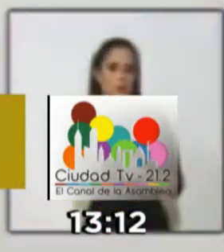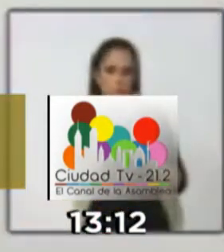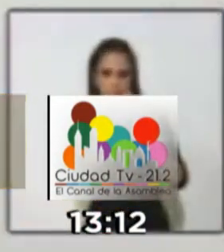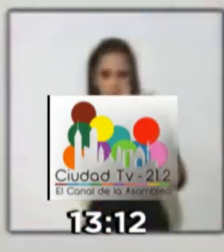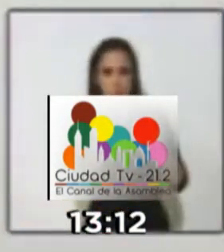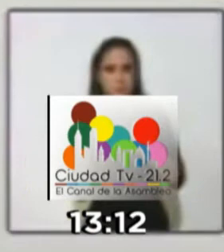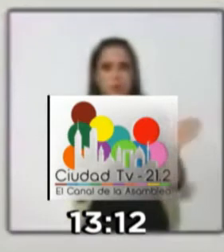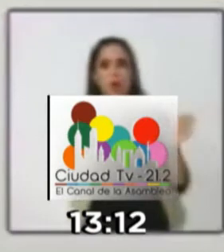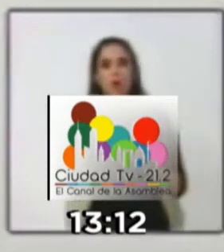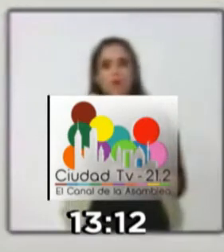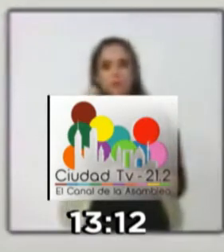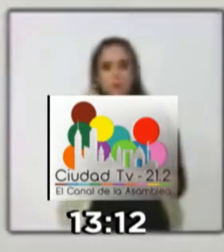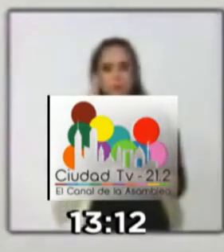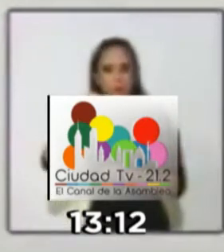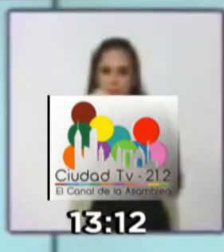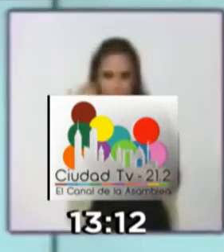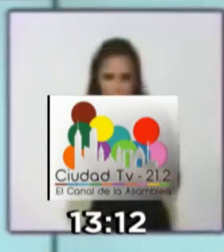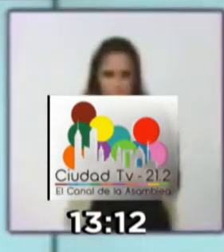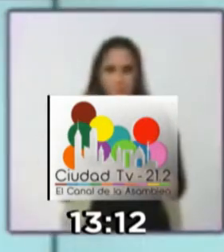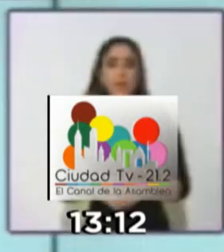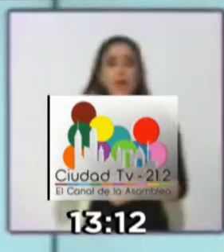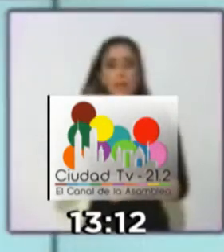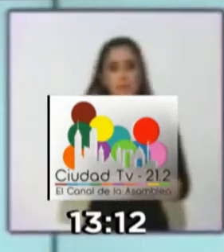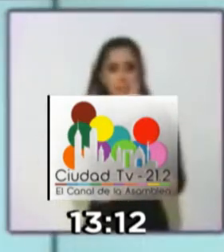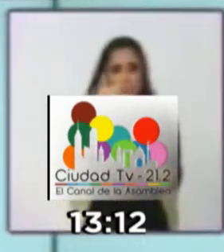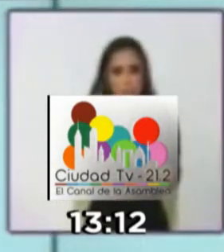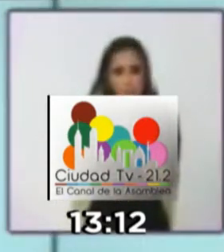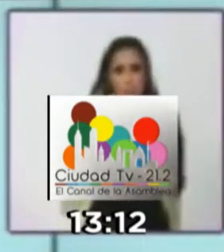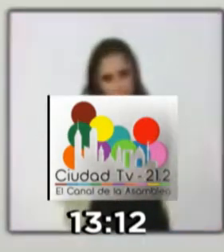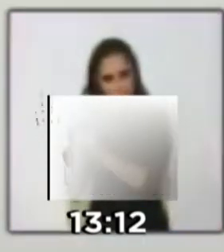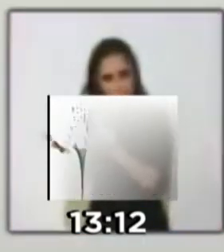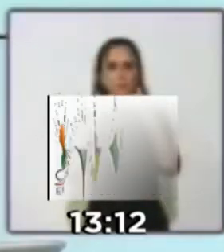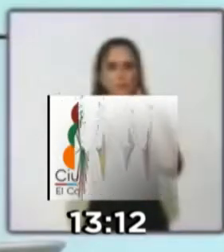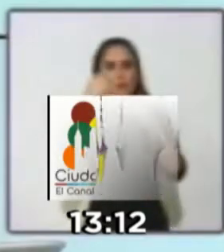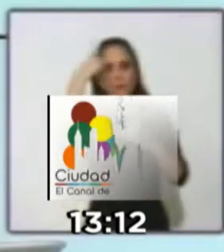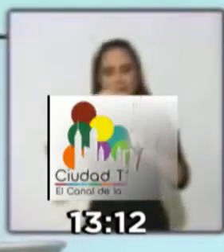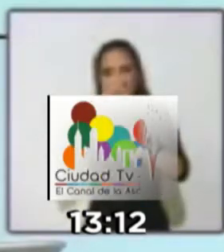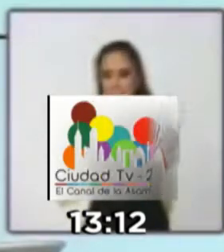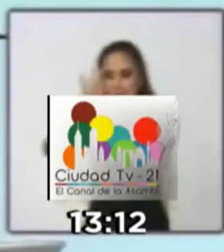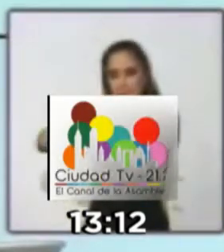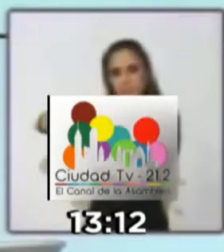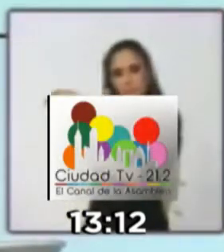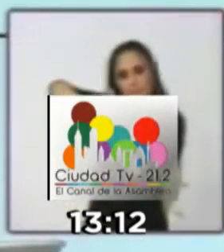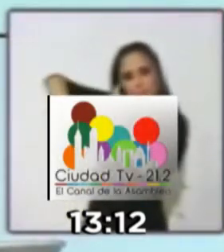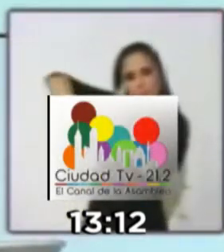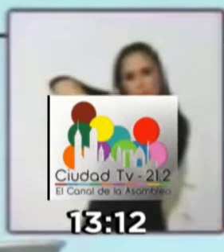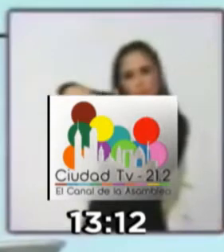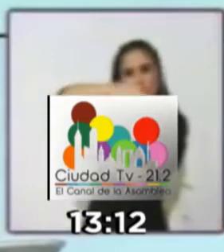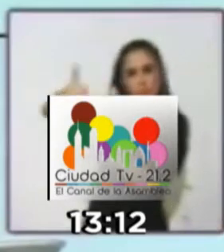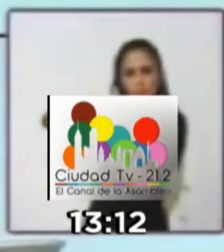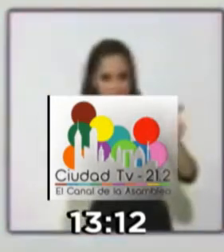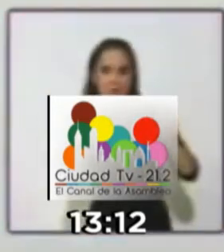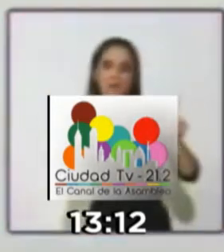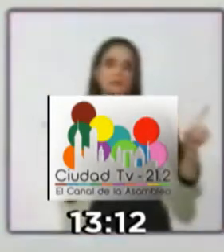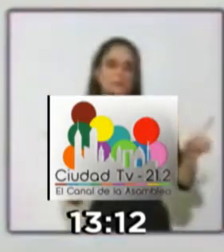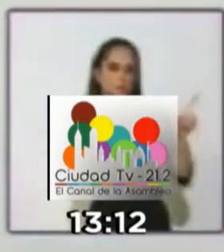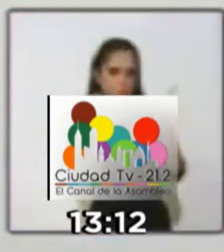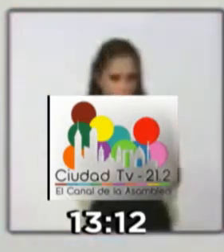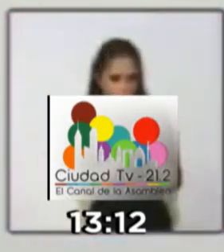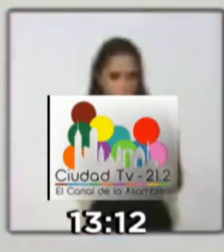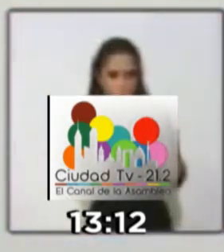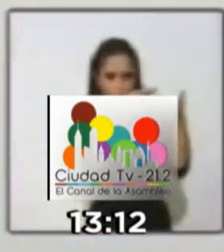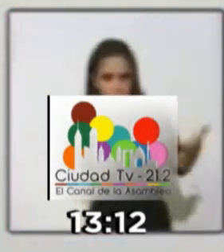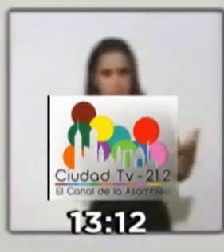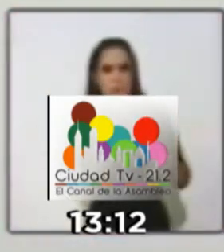la Ciudad de México por los próximos 6 años, los 7 aspirantes dejaron claro que si bien las propuestas son indispensables, también lo es advertir a